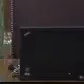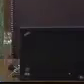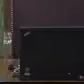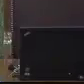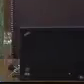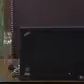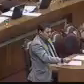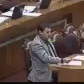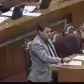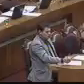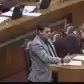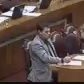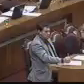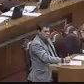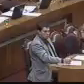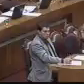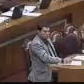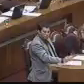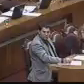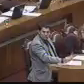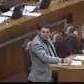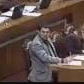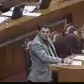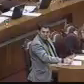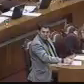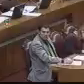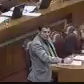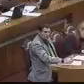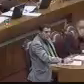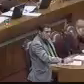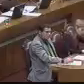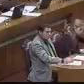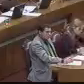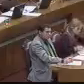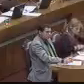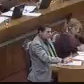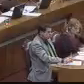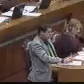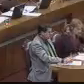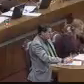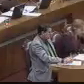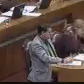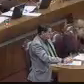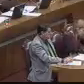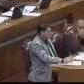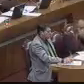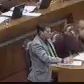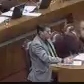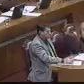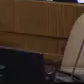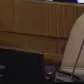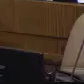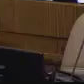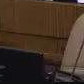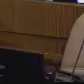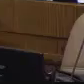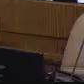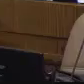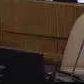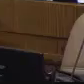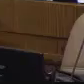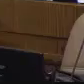Muchas gracias, presidente. La verdad que la discusión de este proyecto es una discusión que pudiese tener